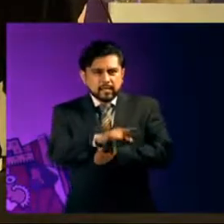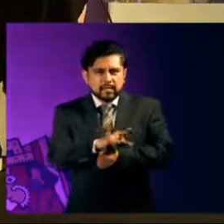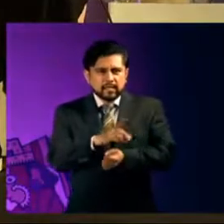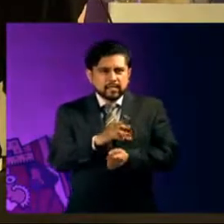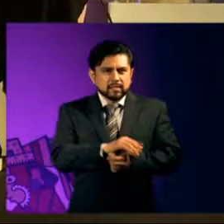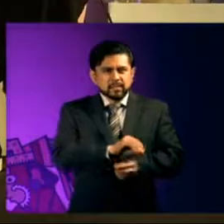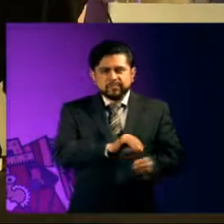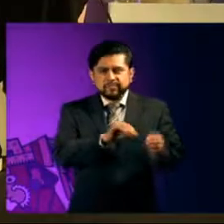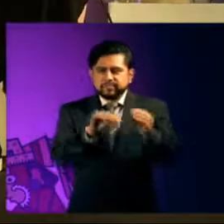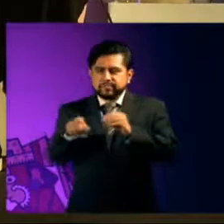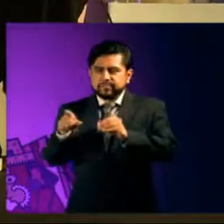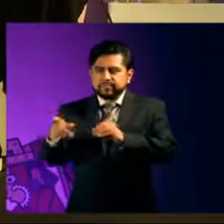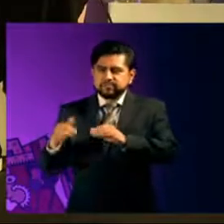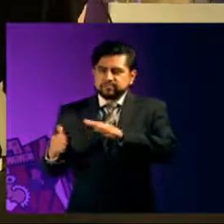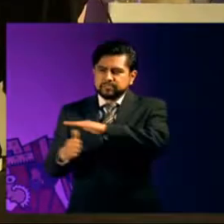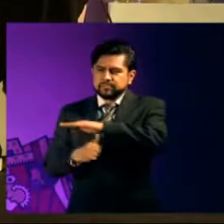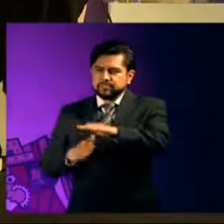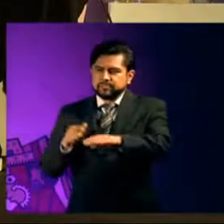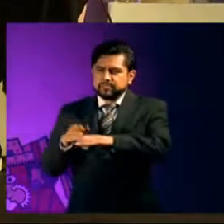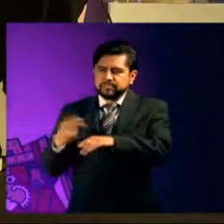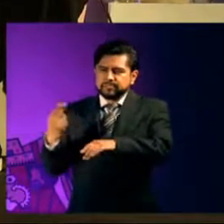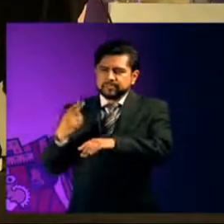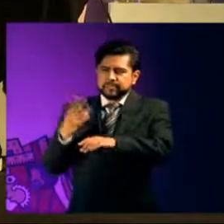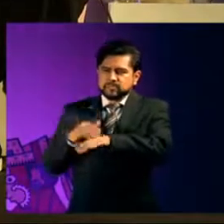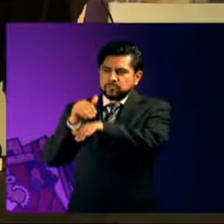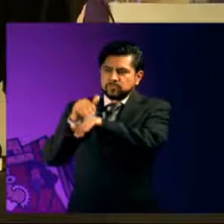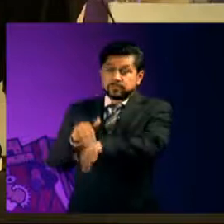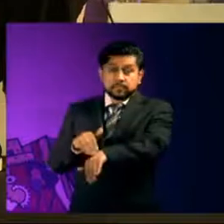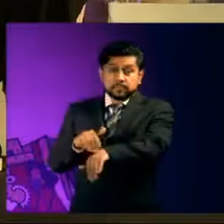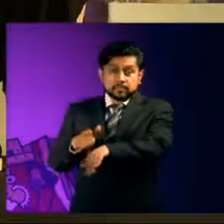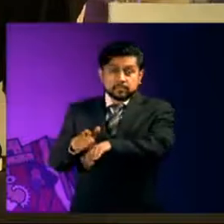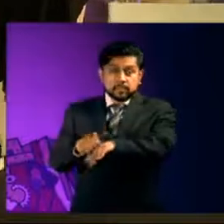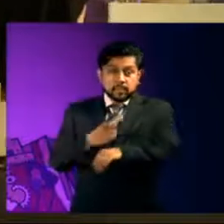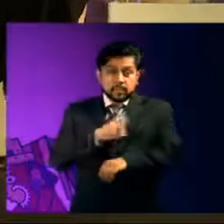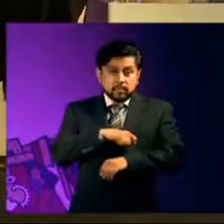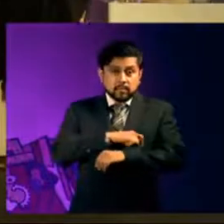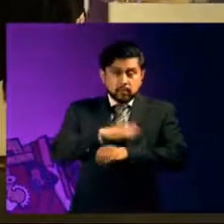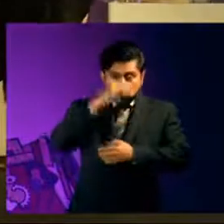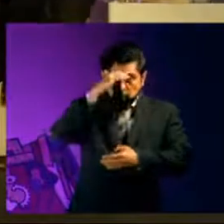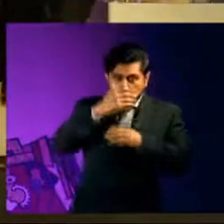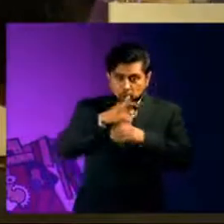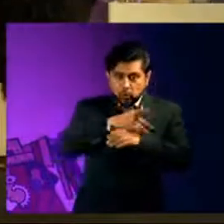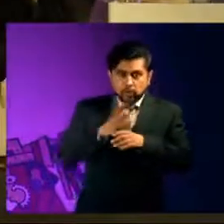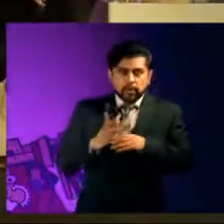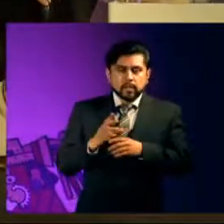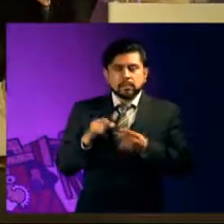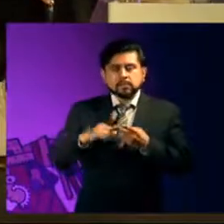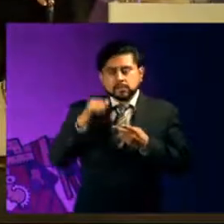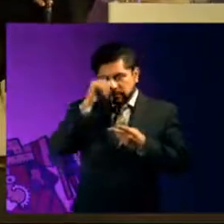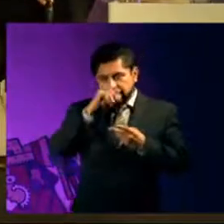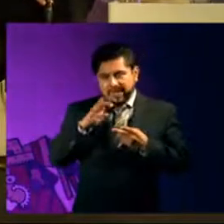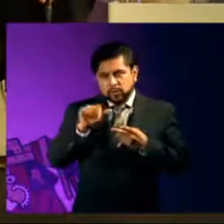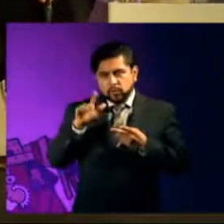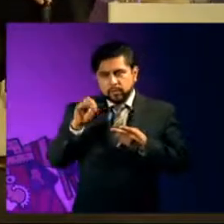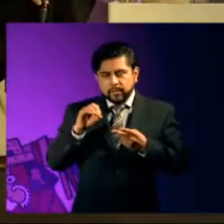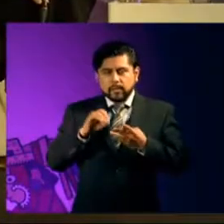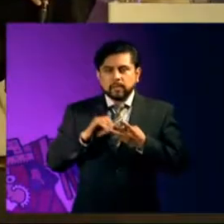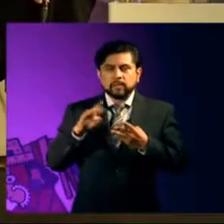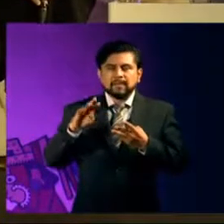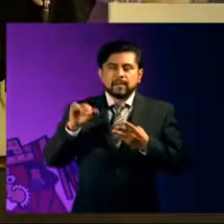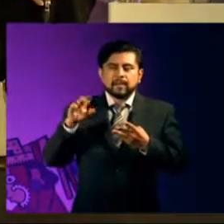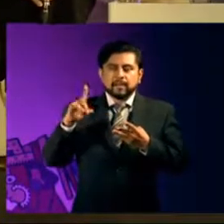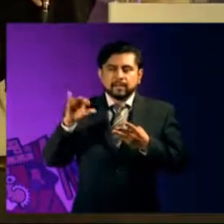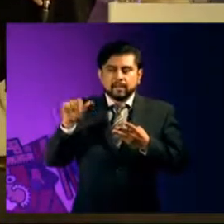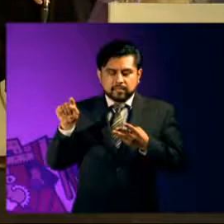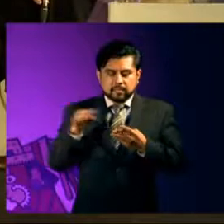posibles encomiendas a los conquistadores hernán cortez incluido bartolomé de las casas bernal díaz del castillo